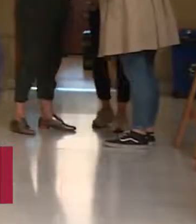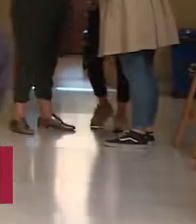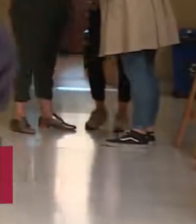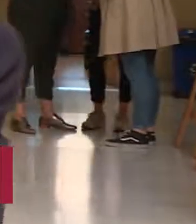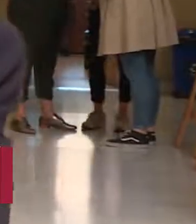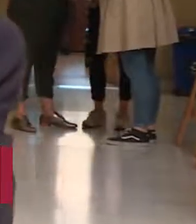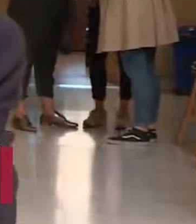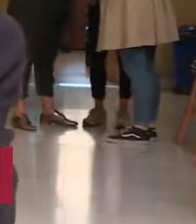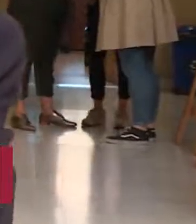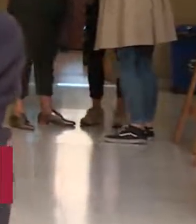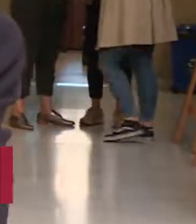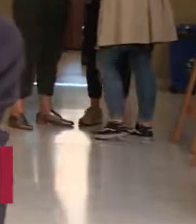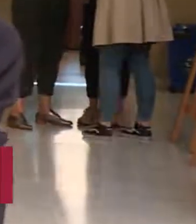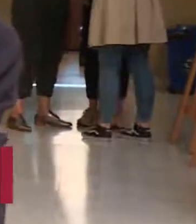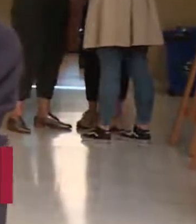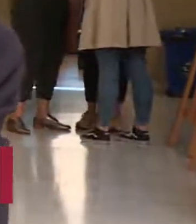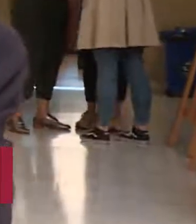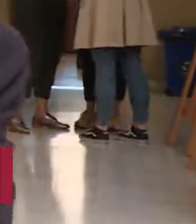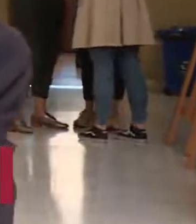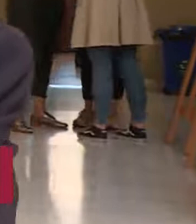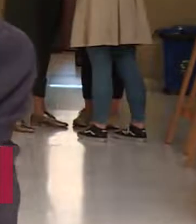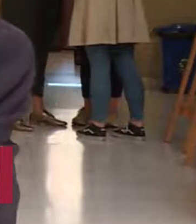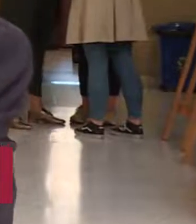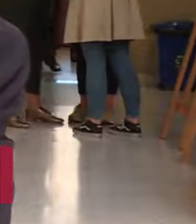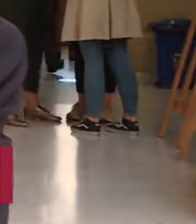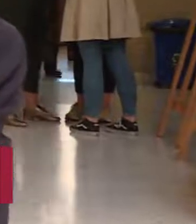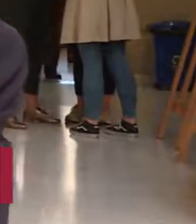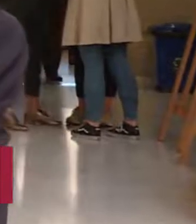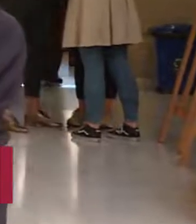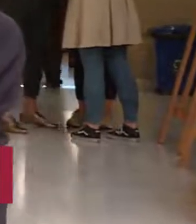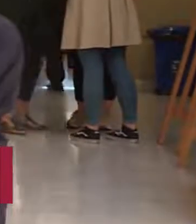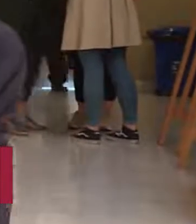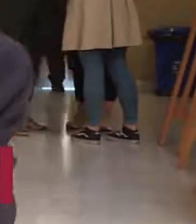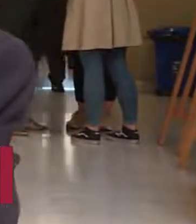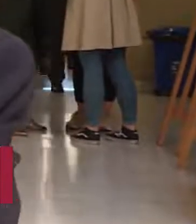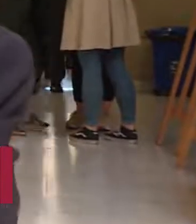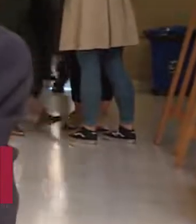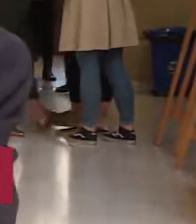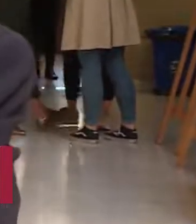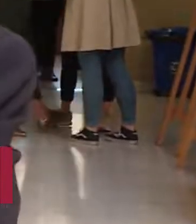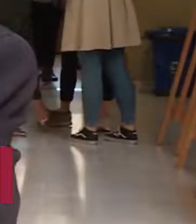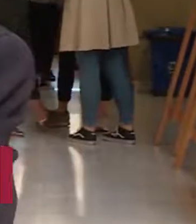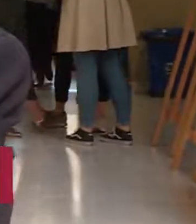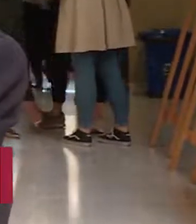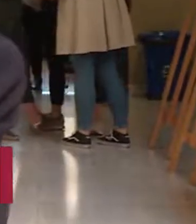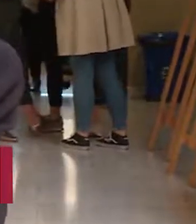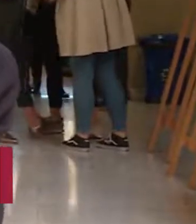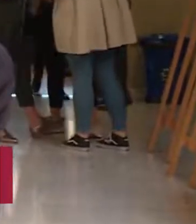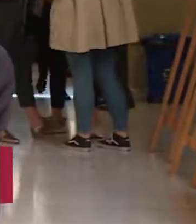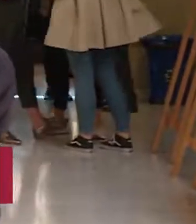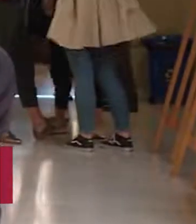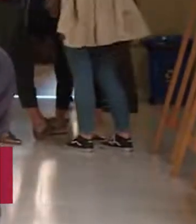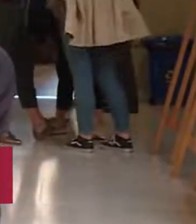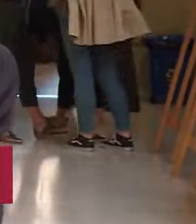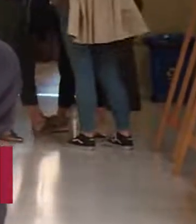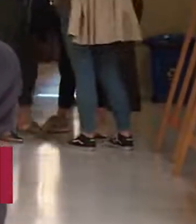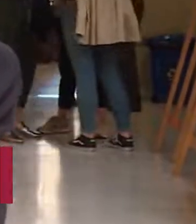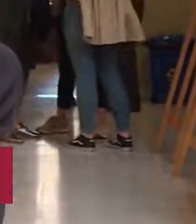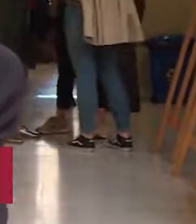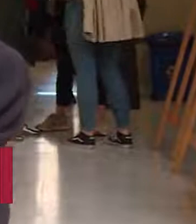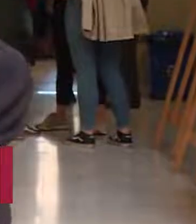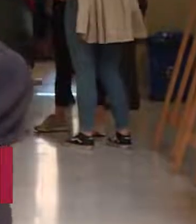también una derivación de conductas que son en sí mismas que incitan al odio. Siendo hijo de